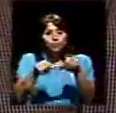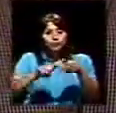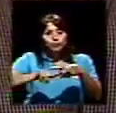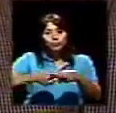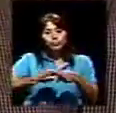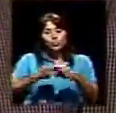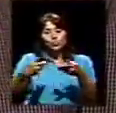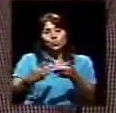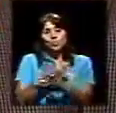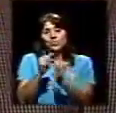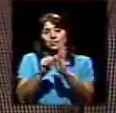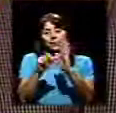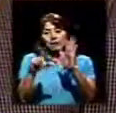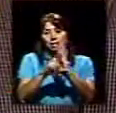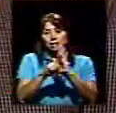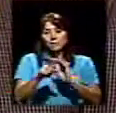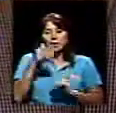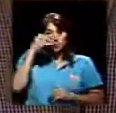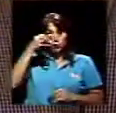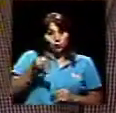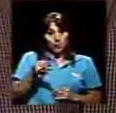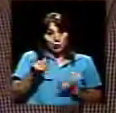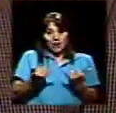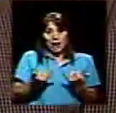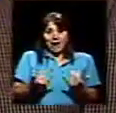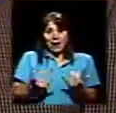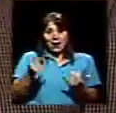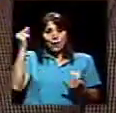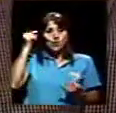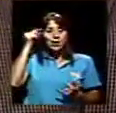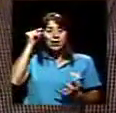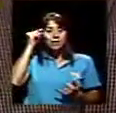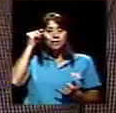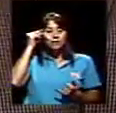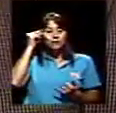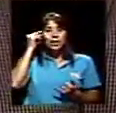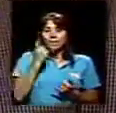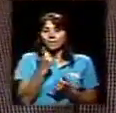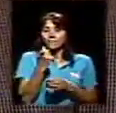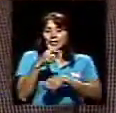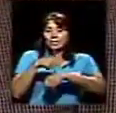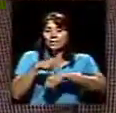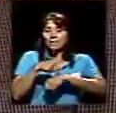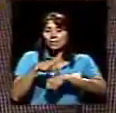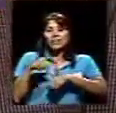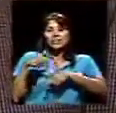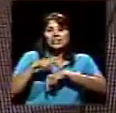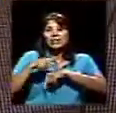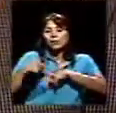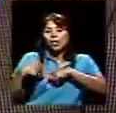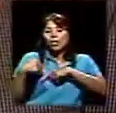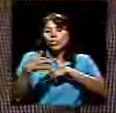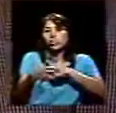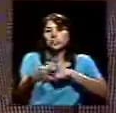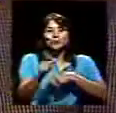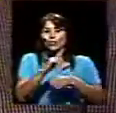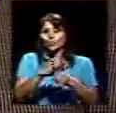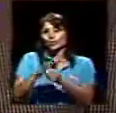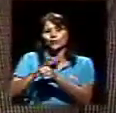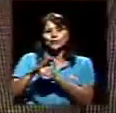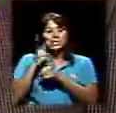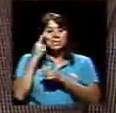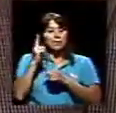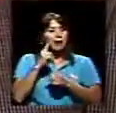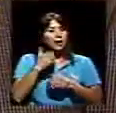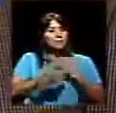tiempo que resta de la presente administración no es suficiente para emprender grandes avances